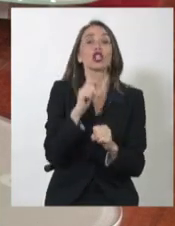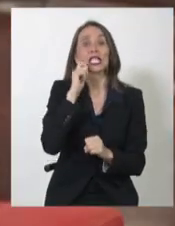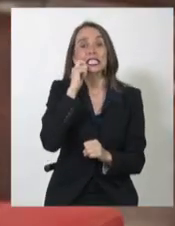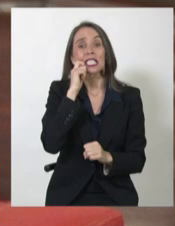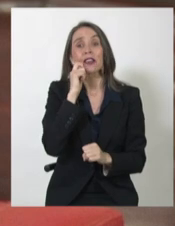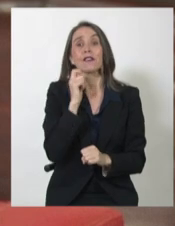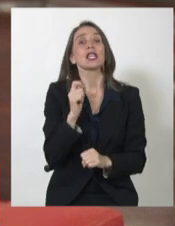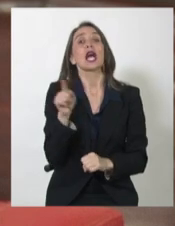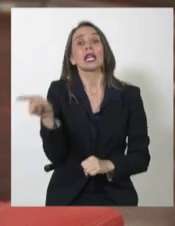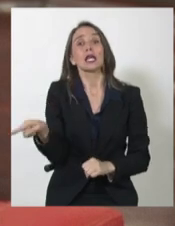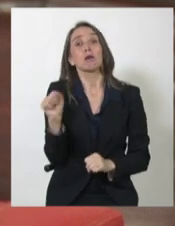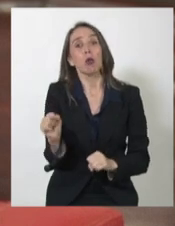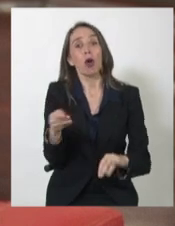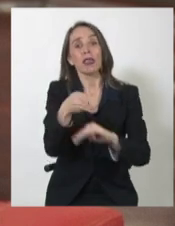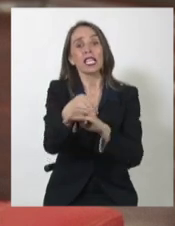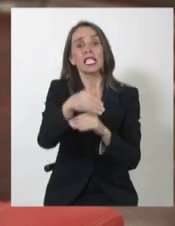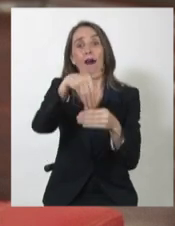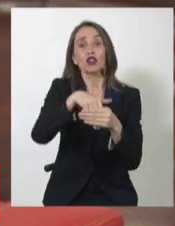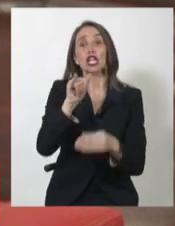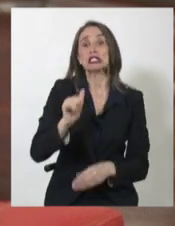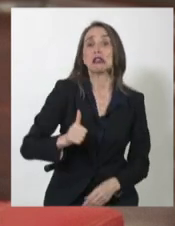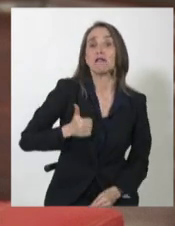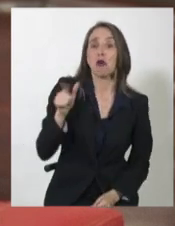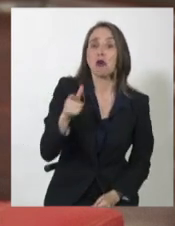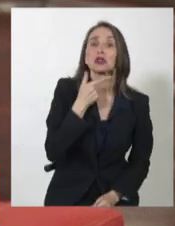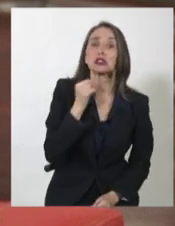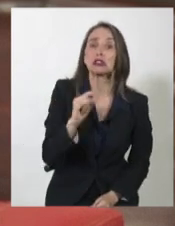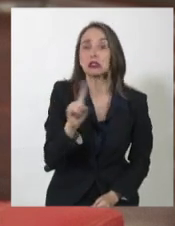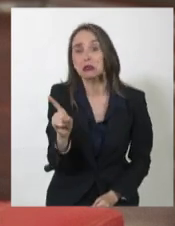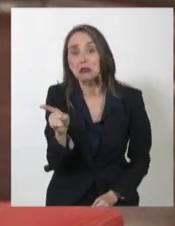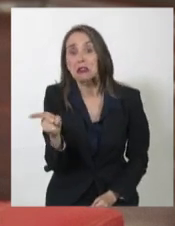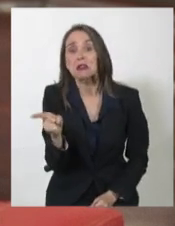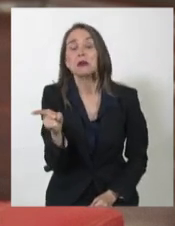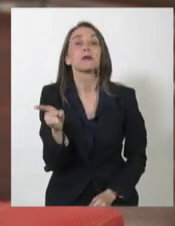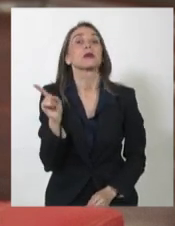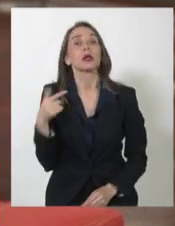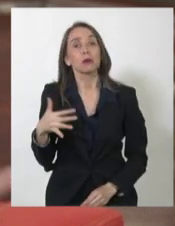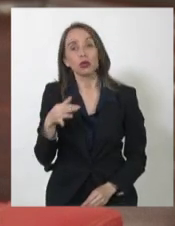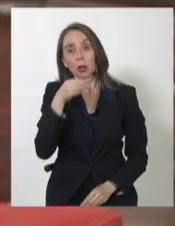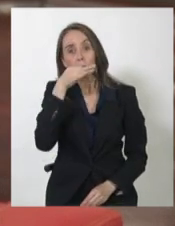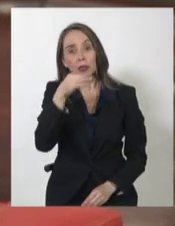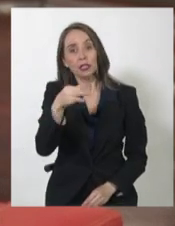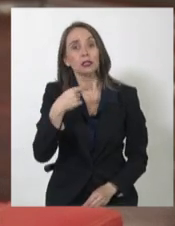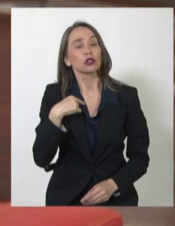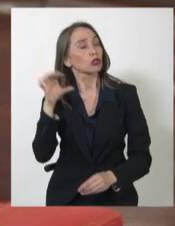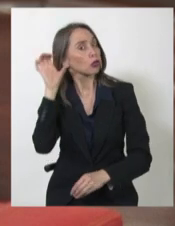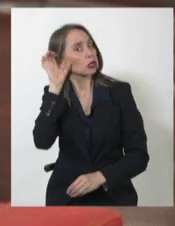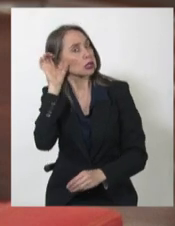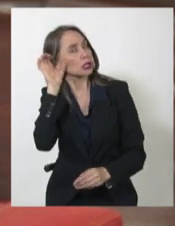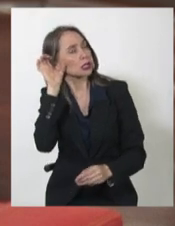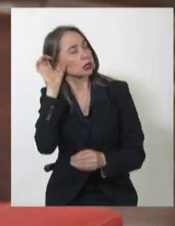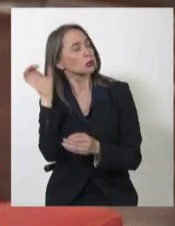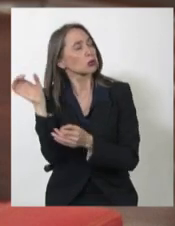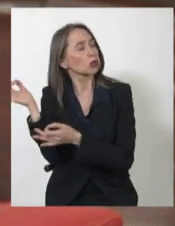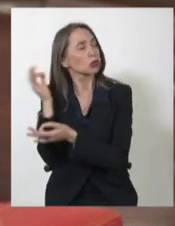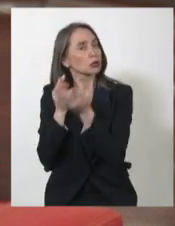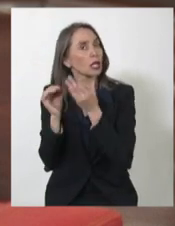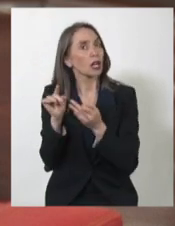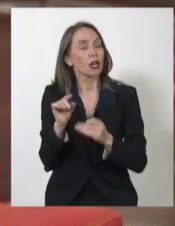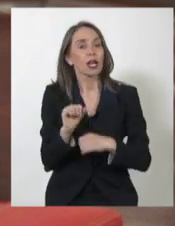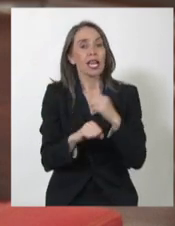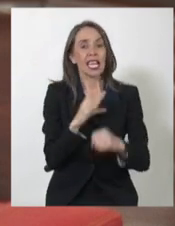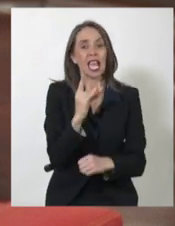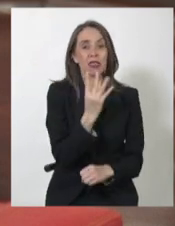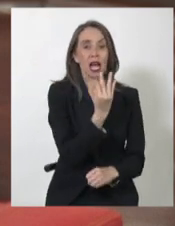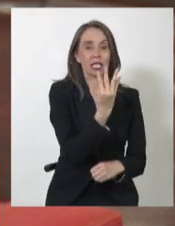voluntario. Y sí me parece necesario hacer mención, porque lo he escuchado, la edad entre